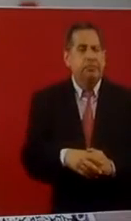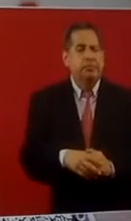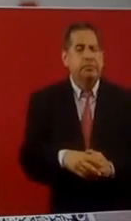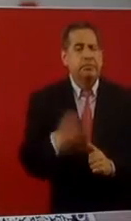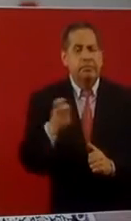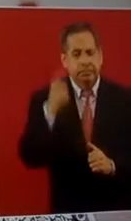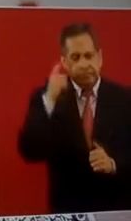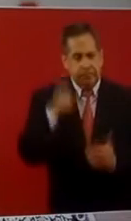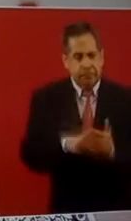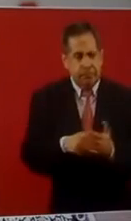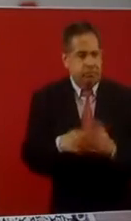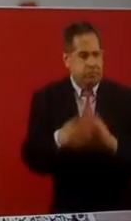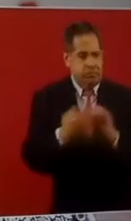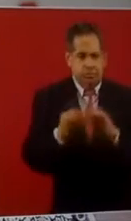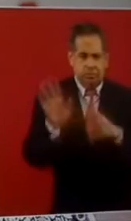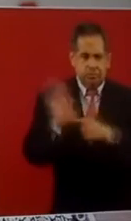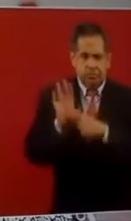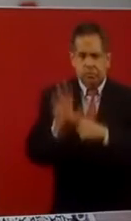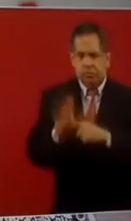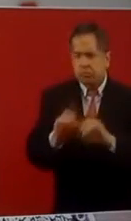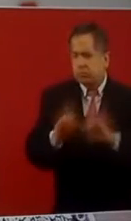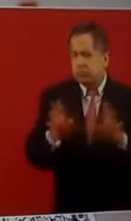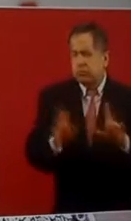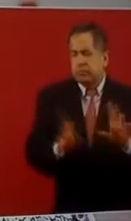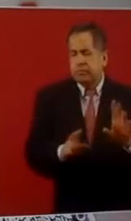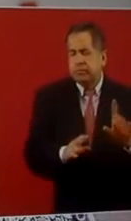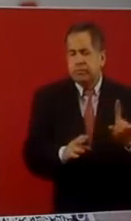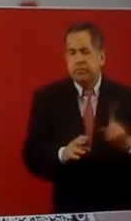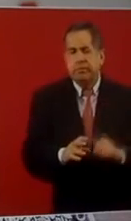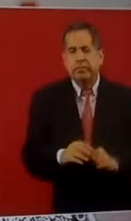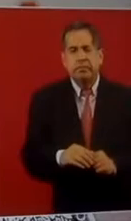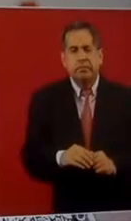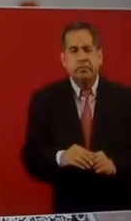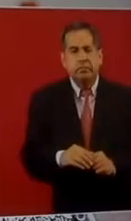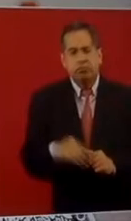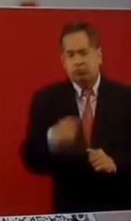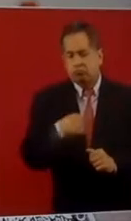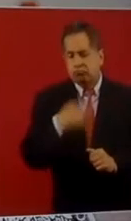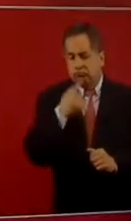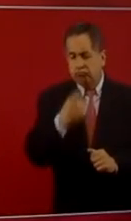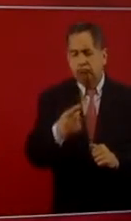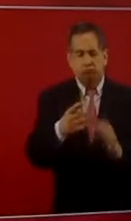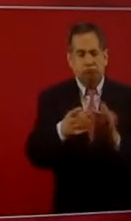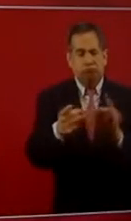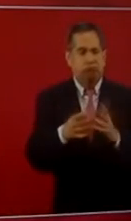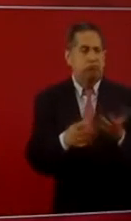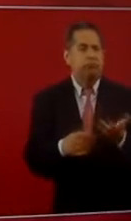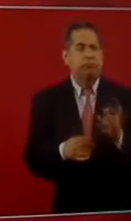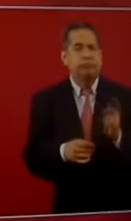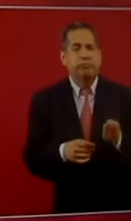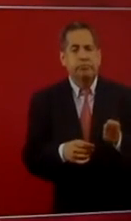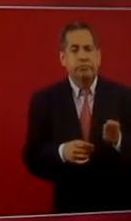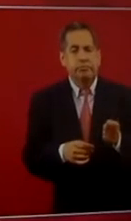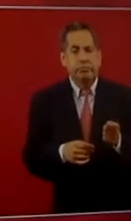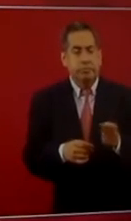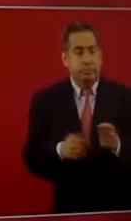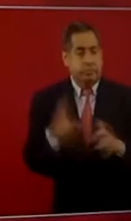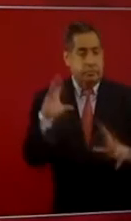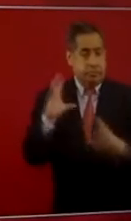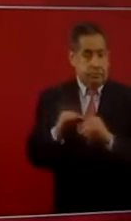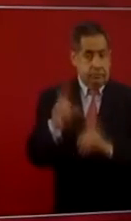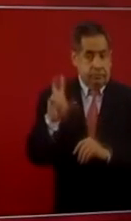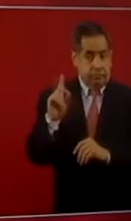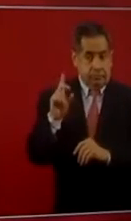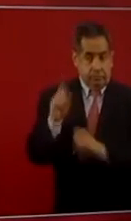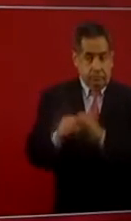instituciones y los partidos deben participar para que se erradique la violencia hacia las mujeres, expresó Enriqueta Burelos durante el panel.